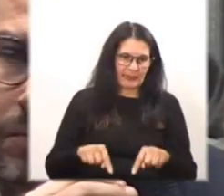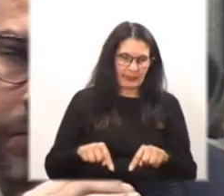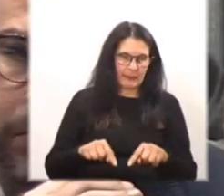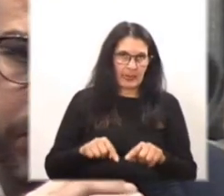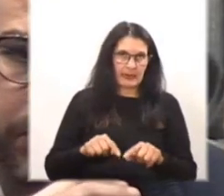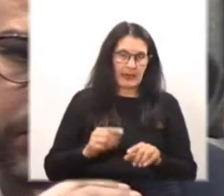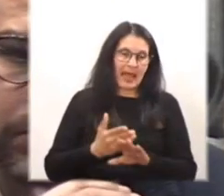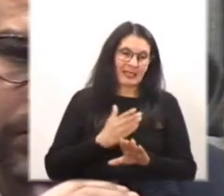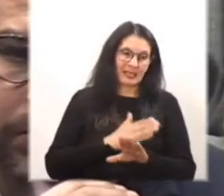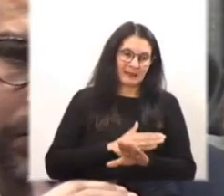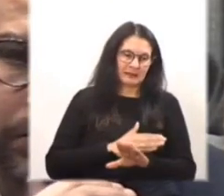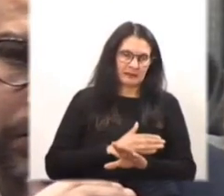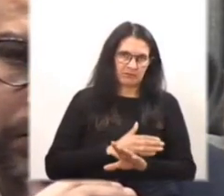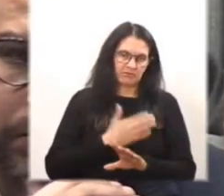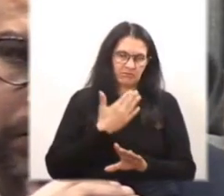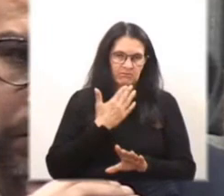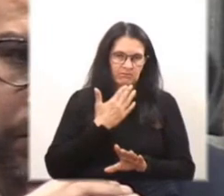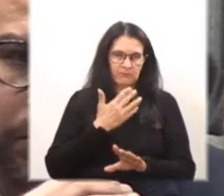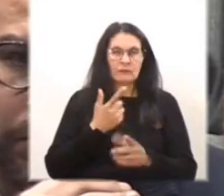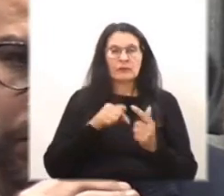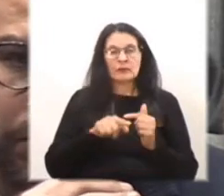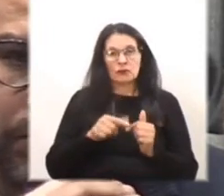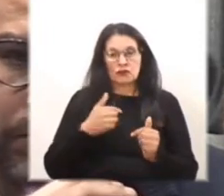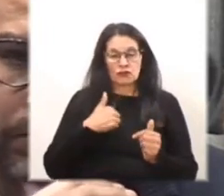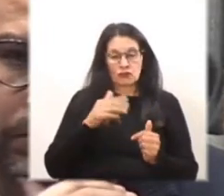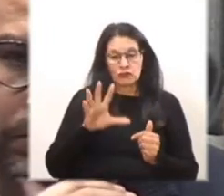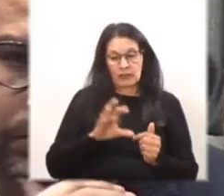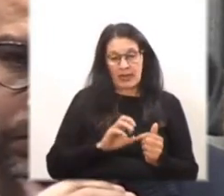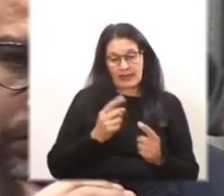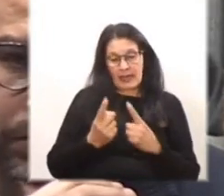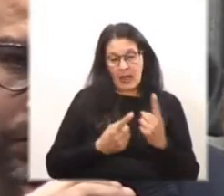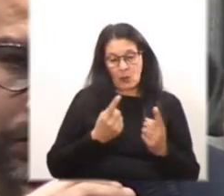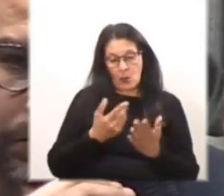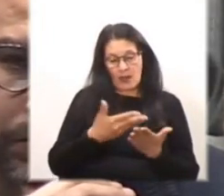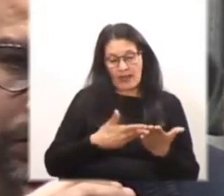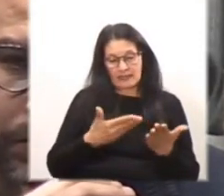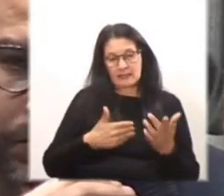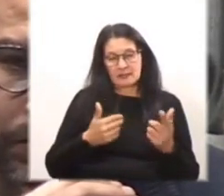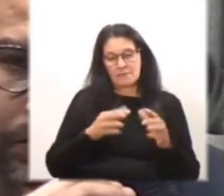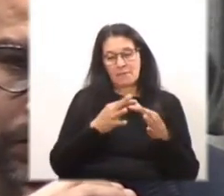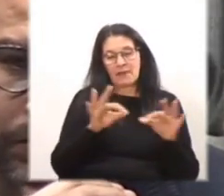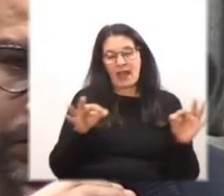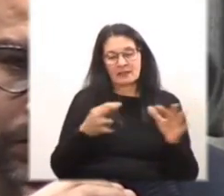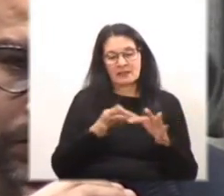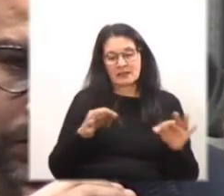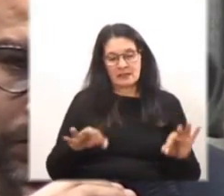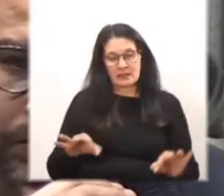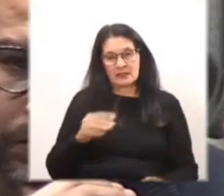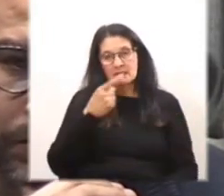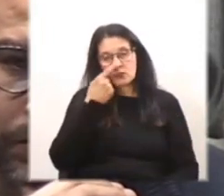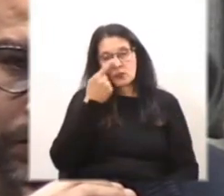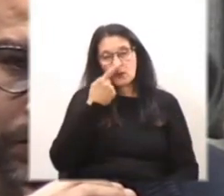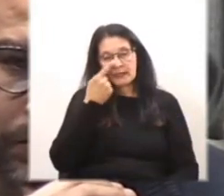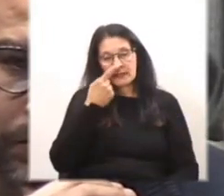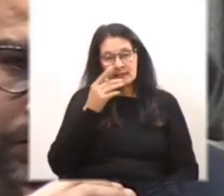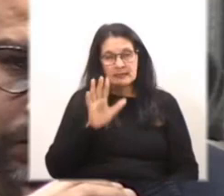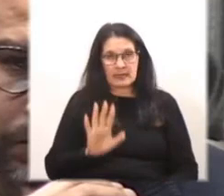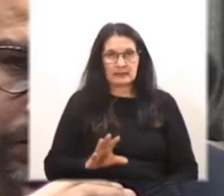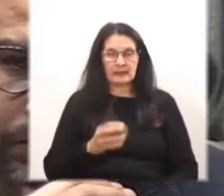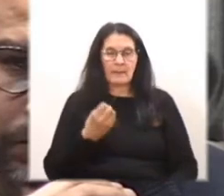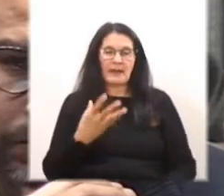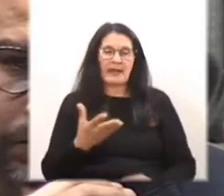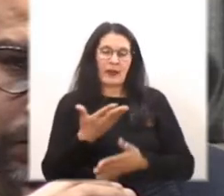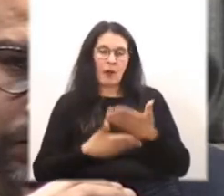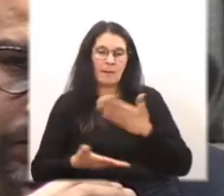Y yo acá traje algunos extractos de frases que me parecen interesantes para